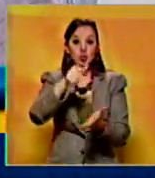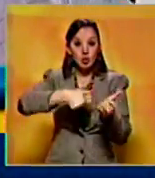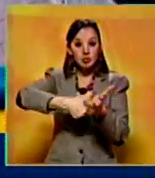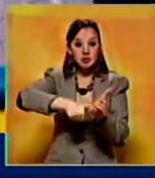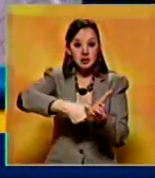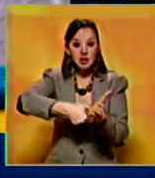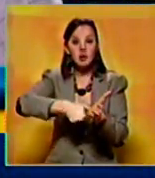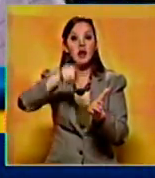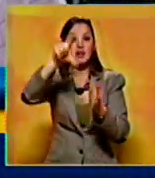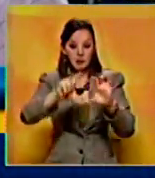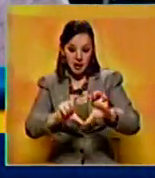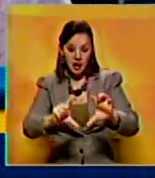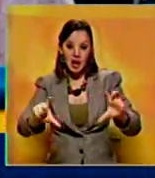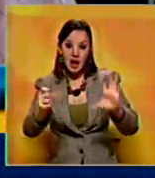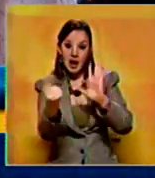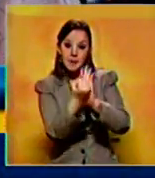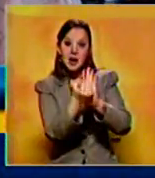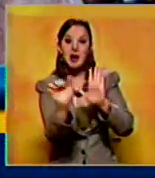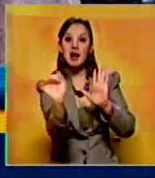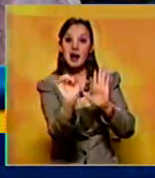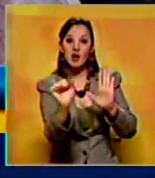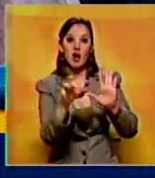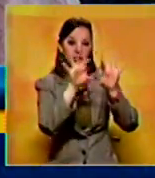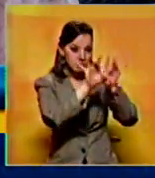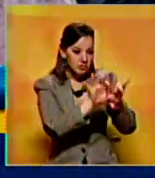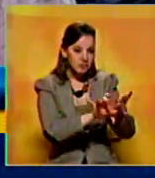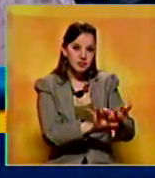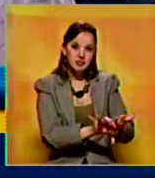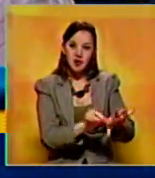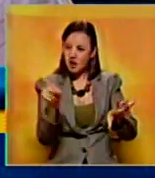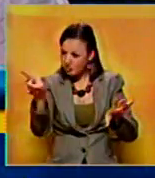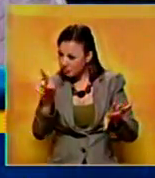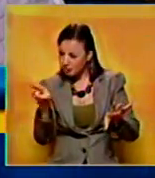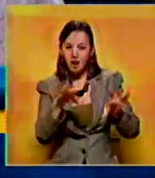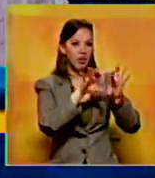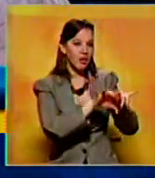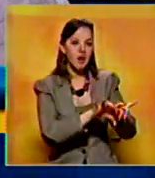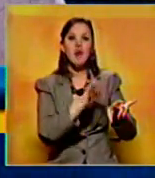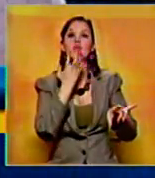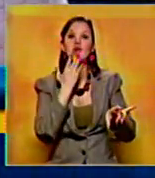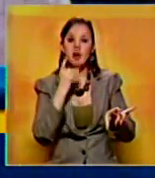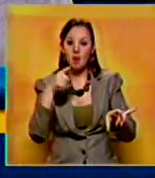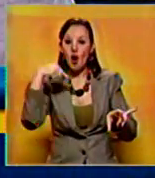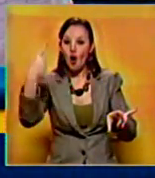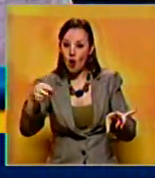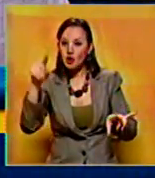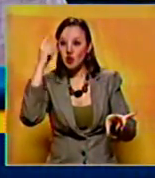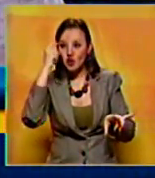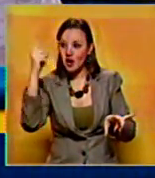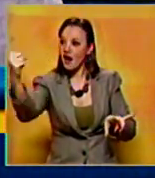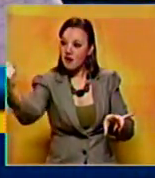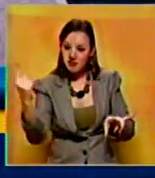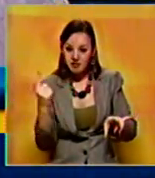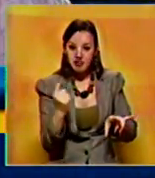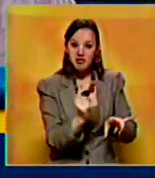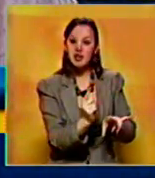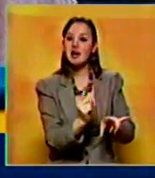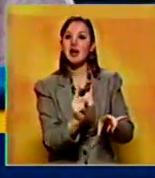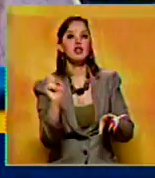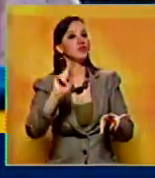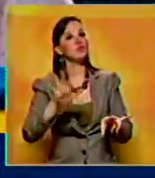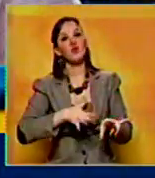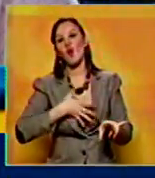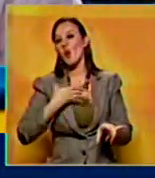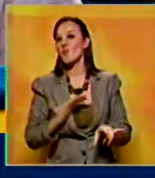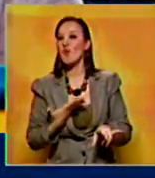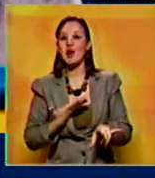y la placa de su vehículo queda registrada en el sistema. De manera que si esa persona viene el siguiente día a comprar una batería, no puede ser